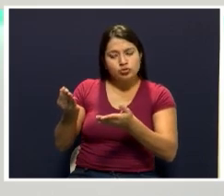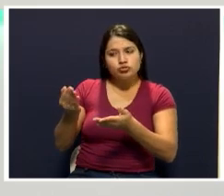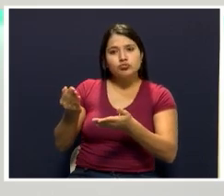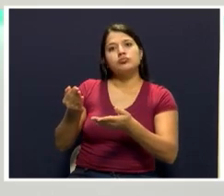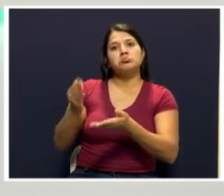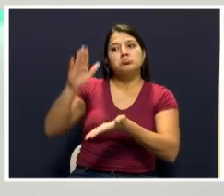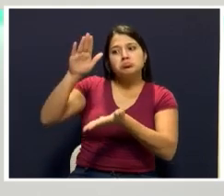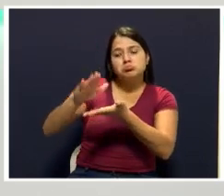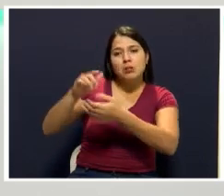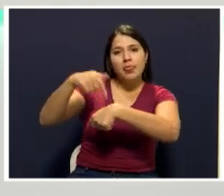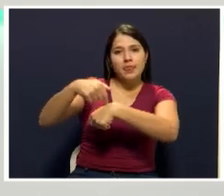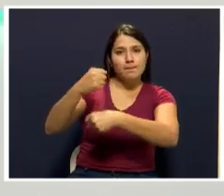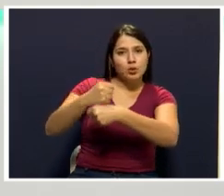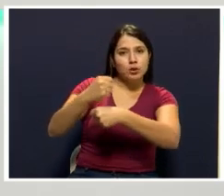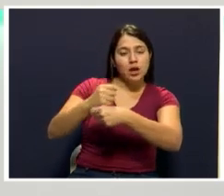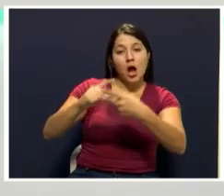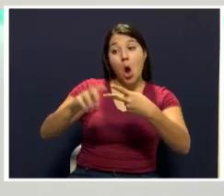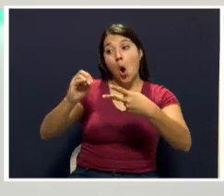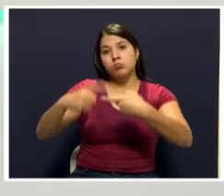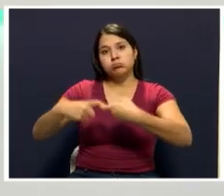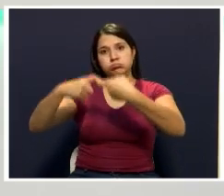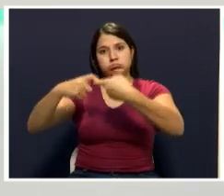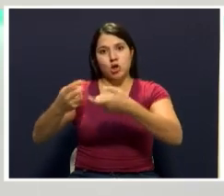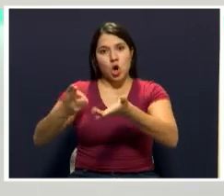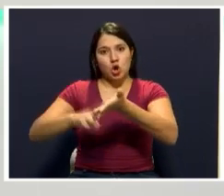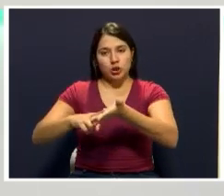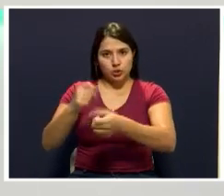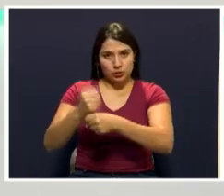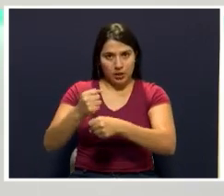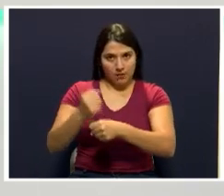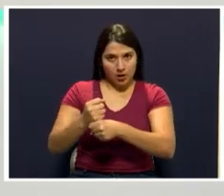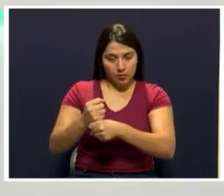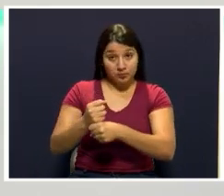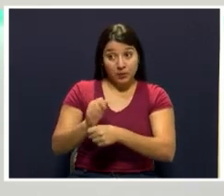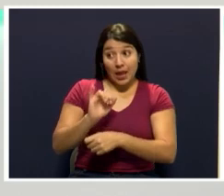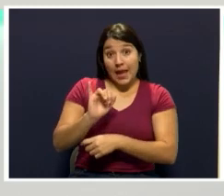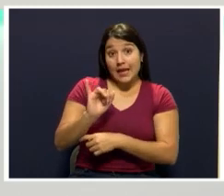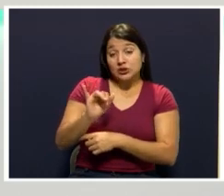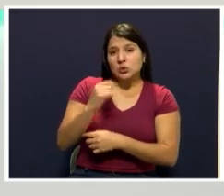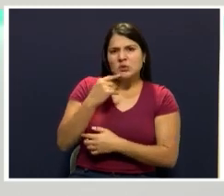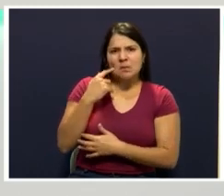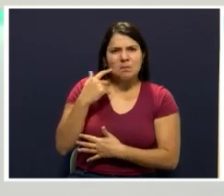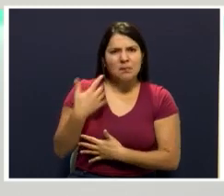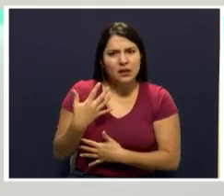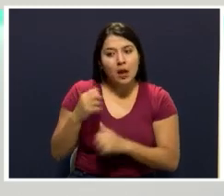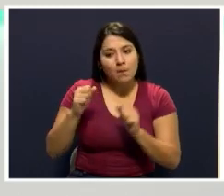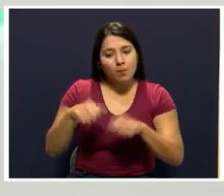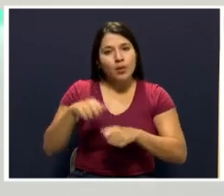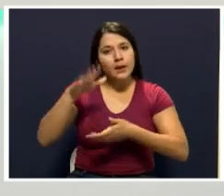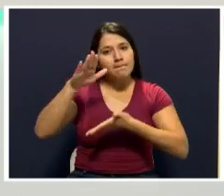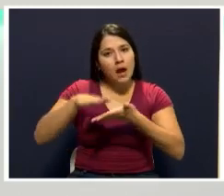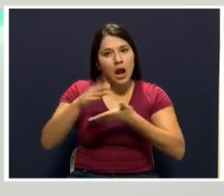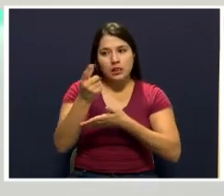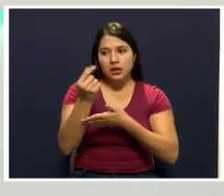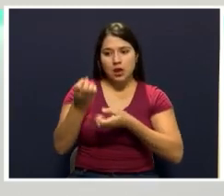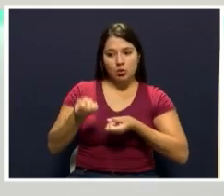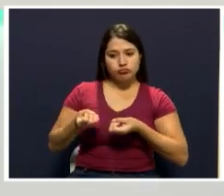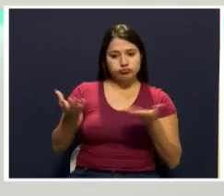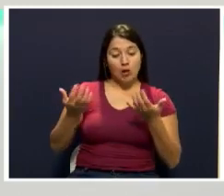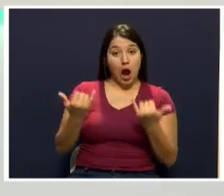jornadas y suspensión temporal de contratos laborales. Esto dicen con el fin de reducir el gasto público en medio